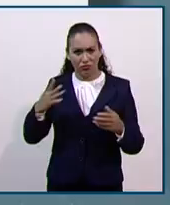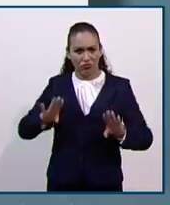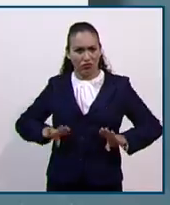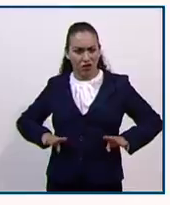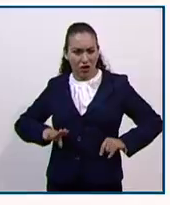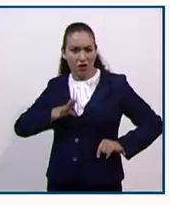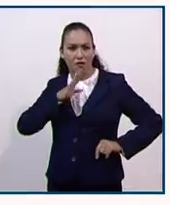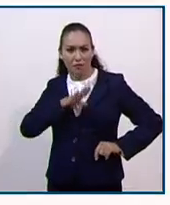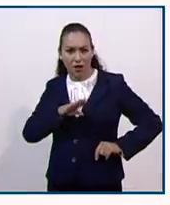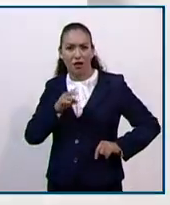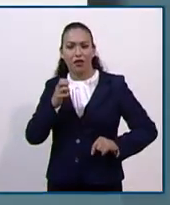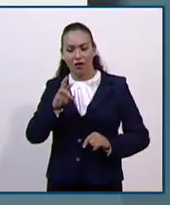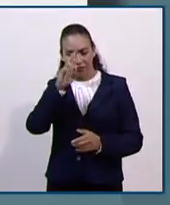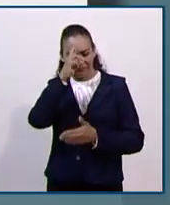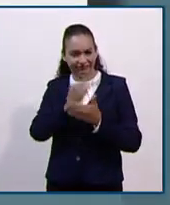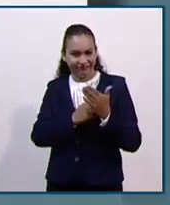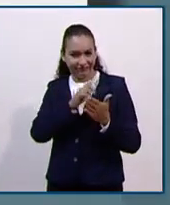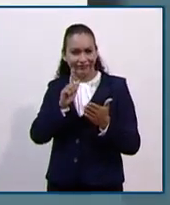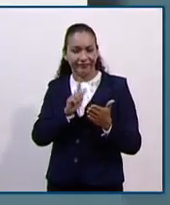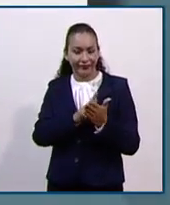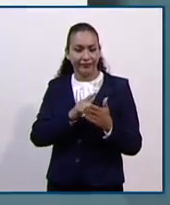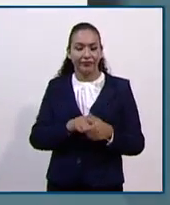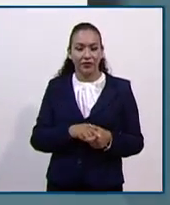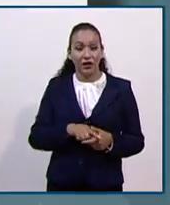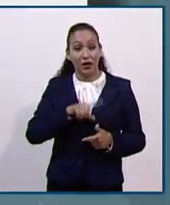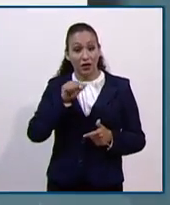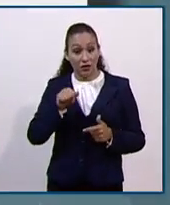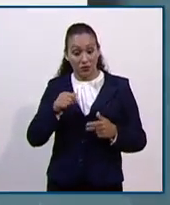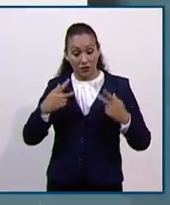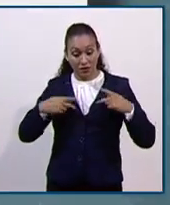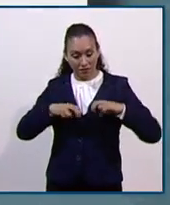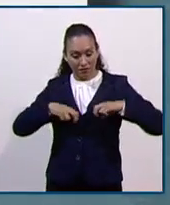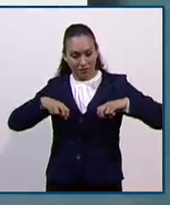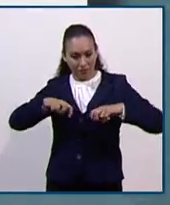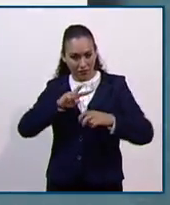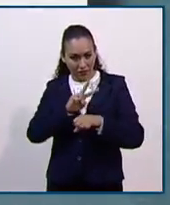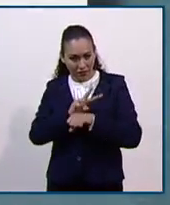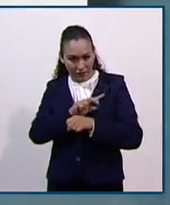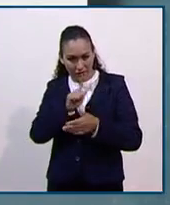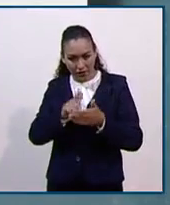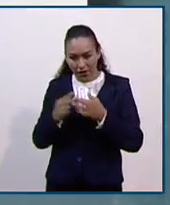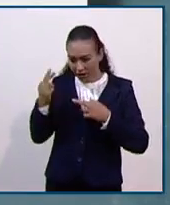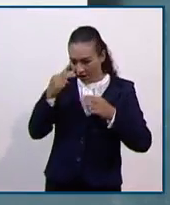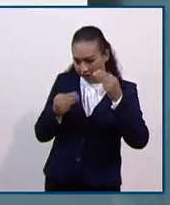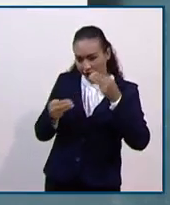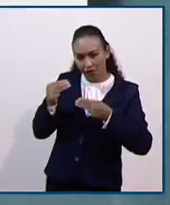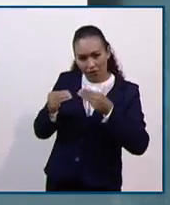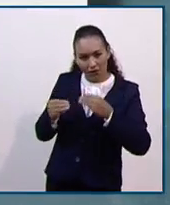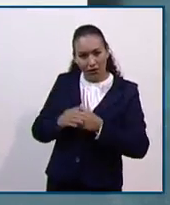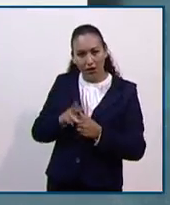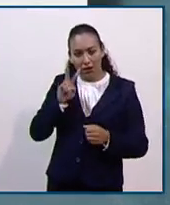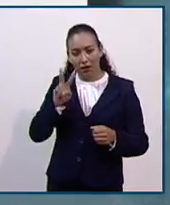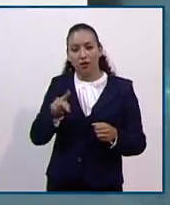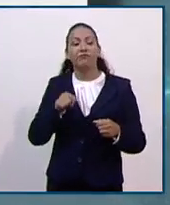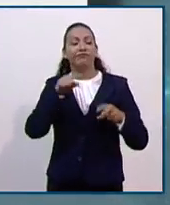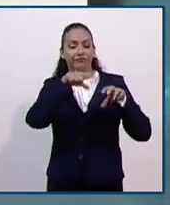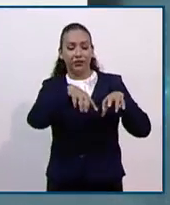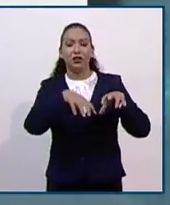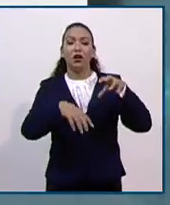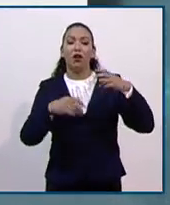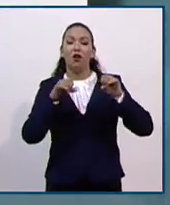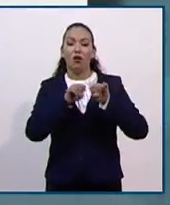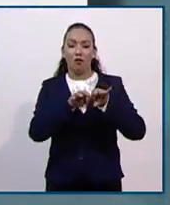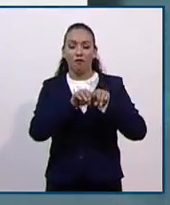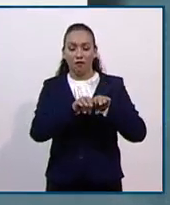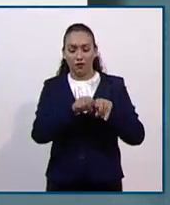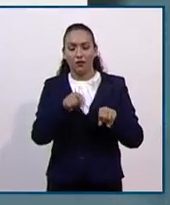administrativas. Ante la falta de competencia del Consejo para sancionar a un exministro, la Unidad de Responsabilidades Administrativas